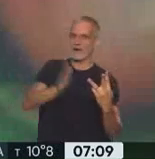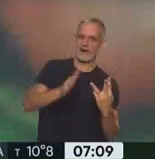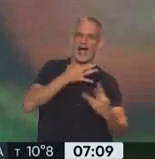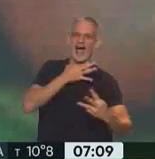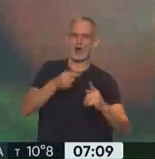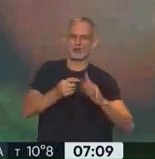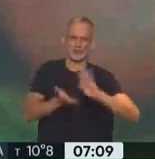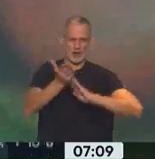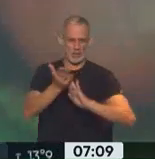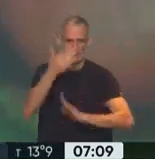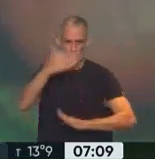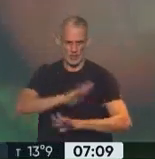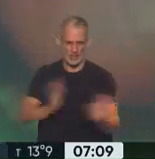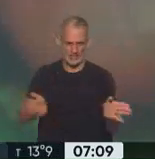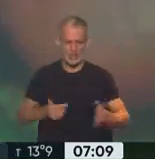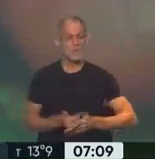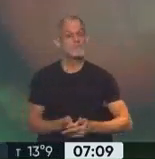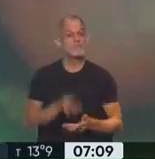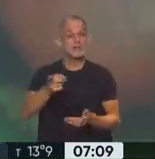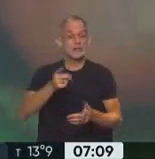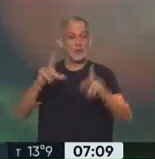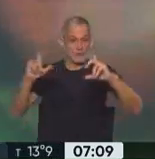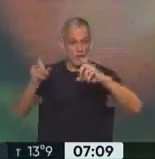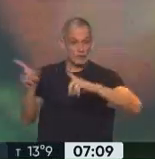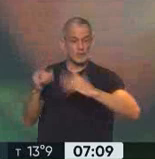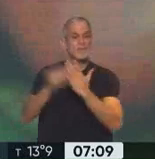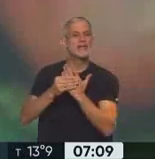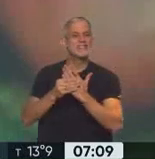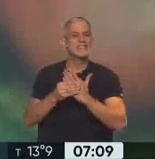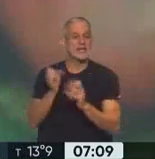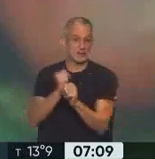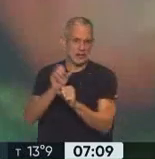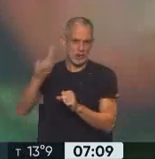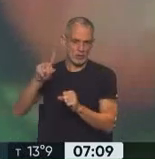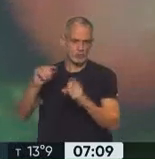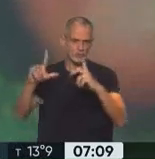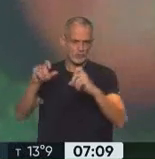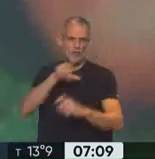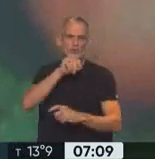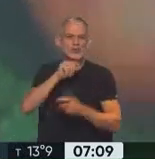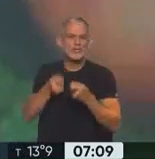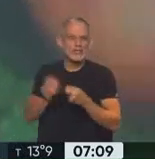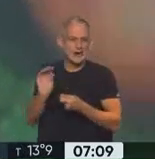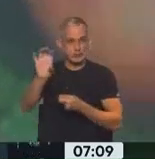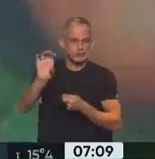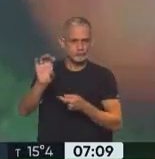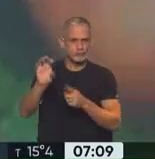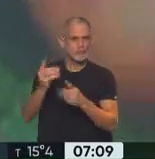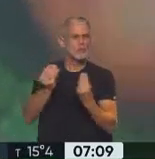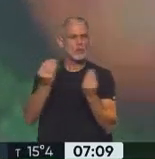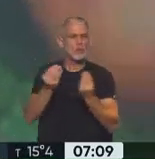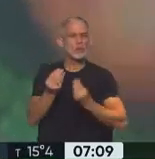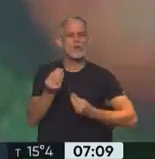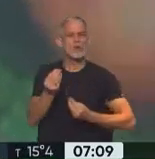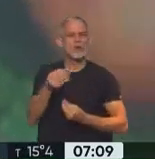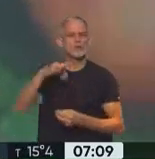sino agosto. Tenemos una foto que la publicó el Ministerio de Trabajo en su cuenta de Twitter, si la podemos mostrar, que tiene que ver con a cuánto se